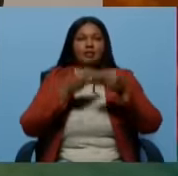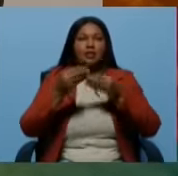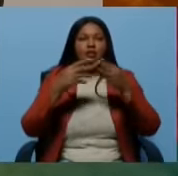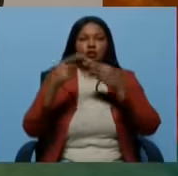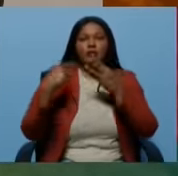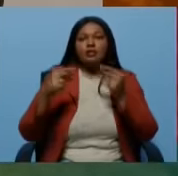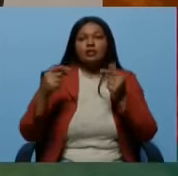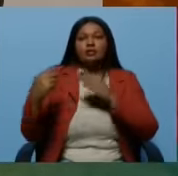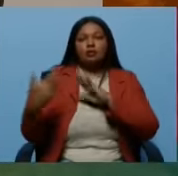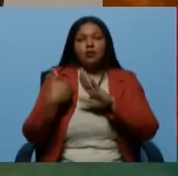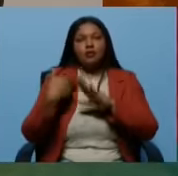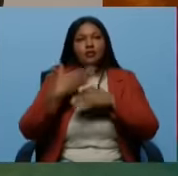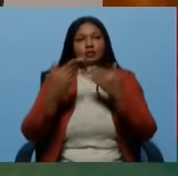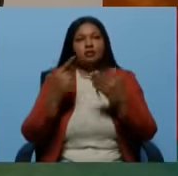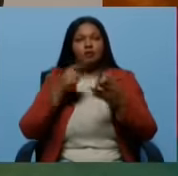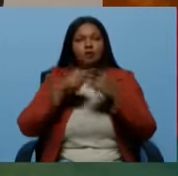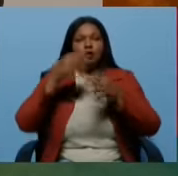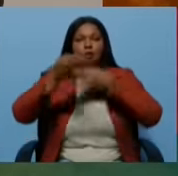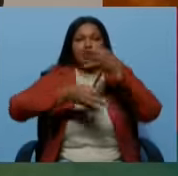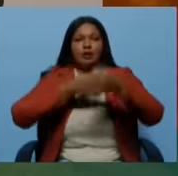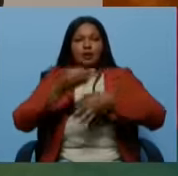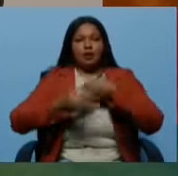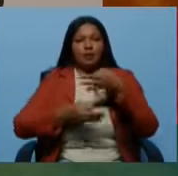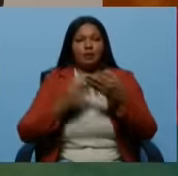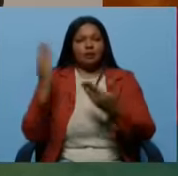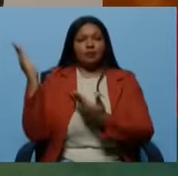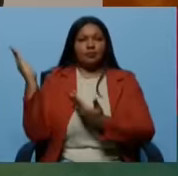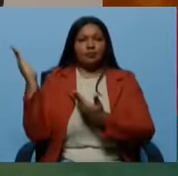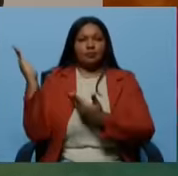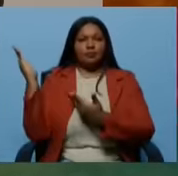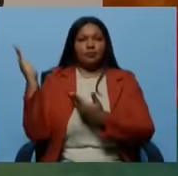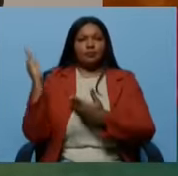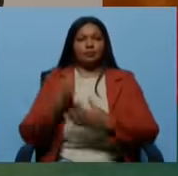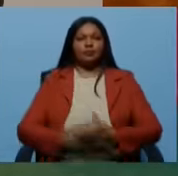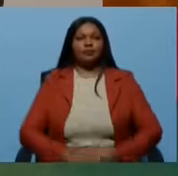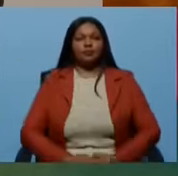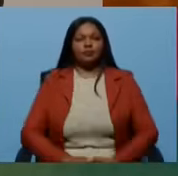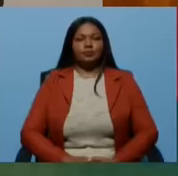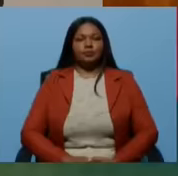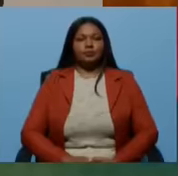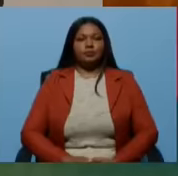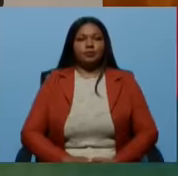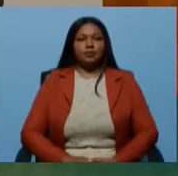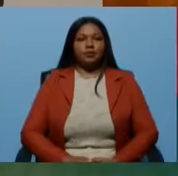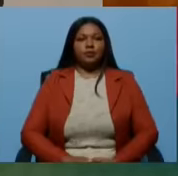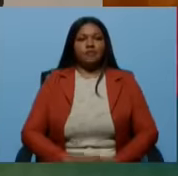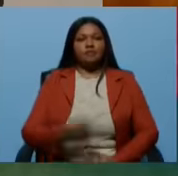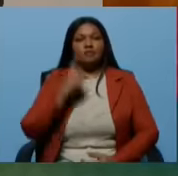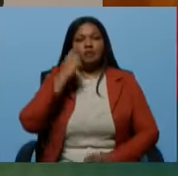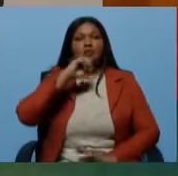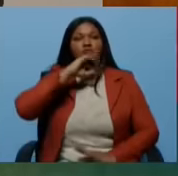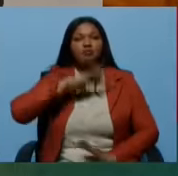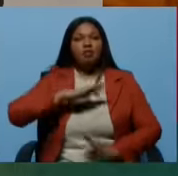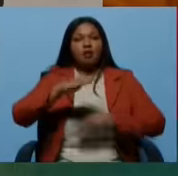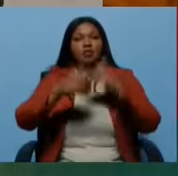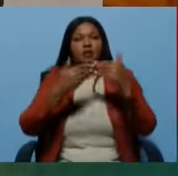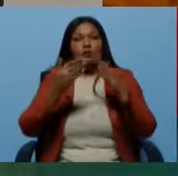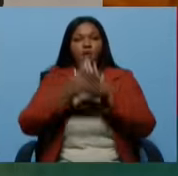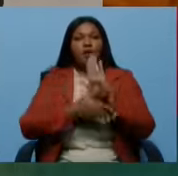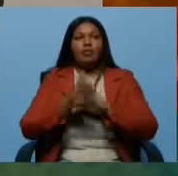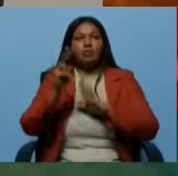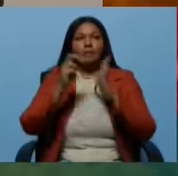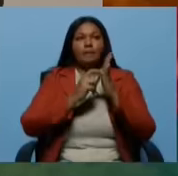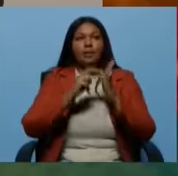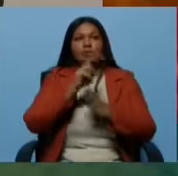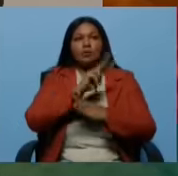estas acciones a las cuales estamos haciendo referencia con la sentencia del TSJ. Sí, fíjense allí, vamos al histórico, 4 de junio de 2022, el